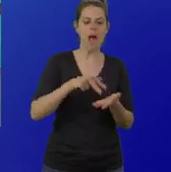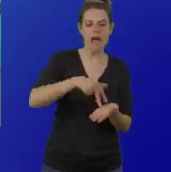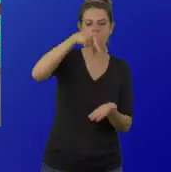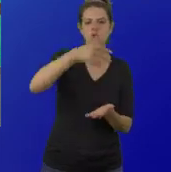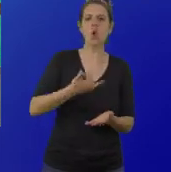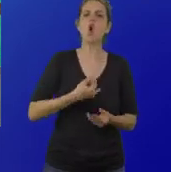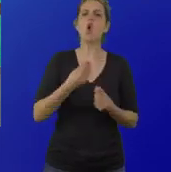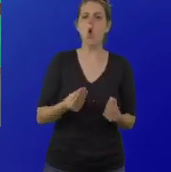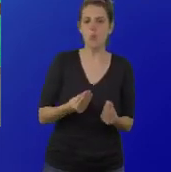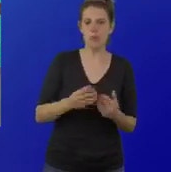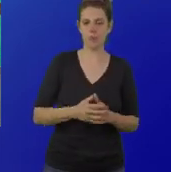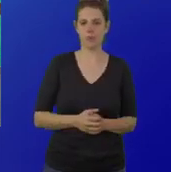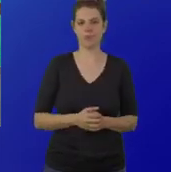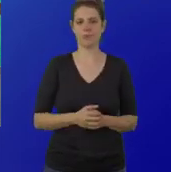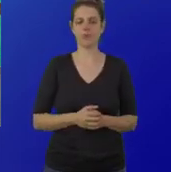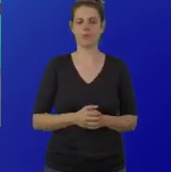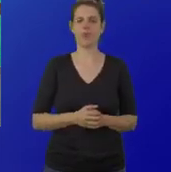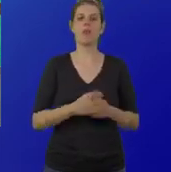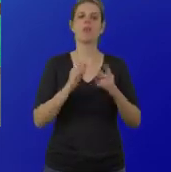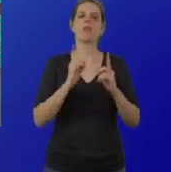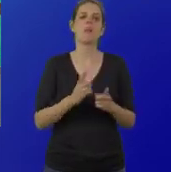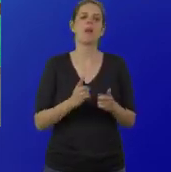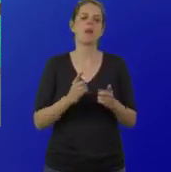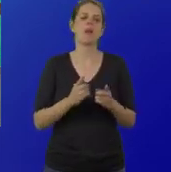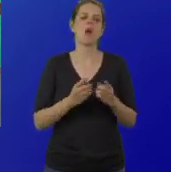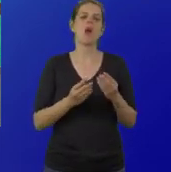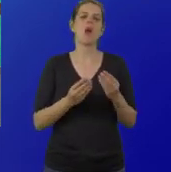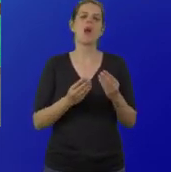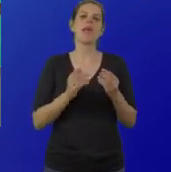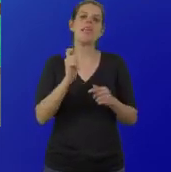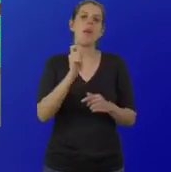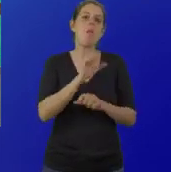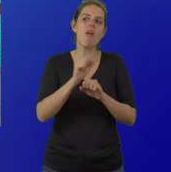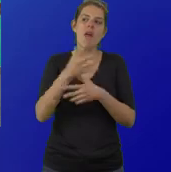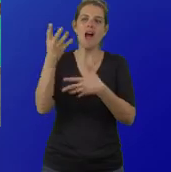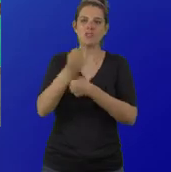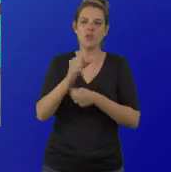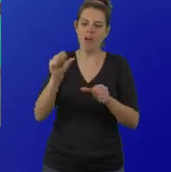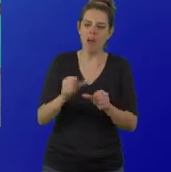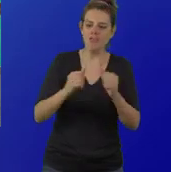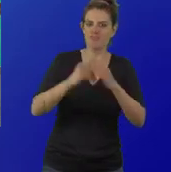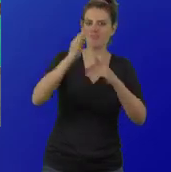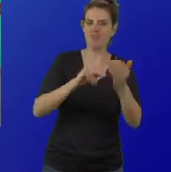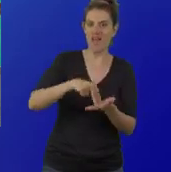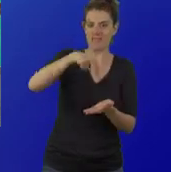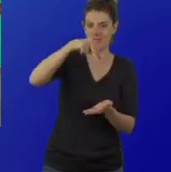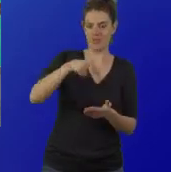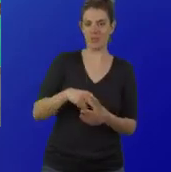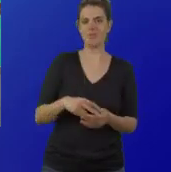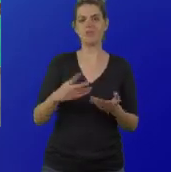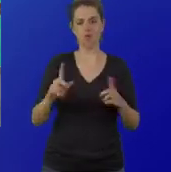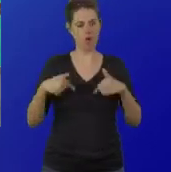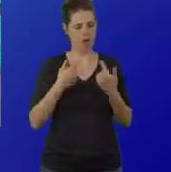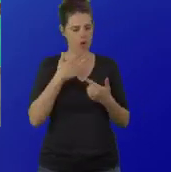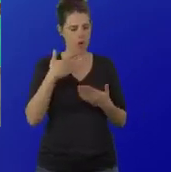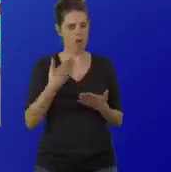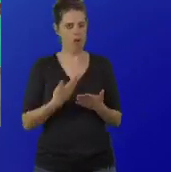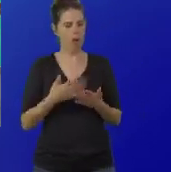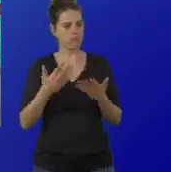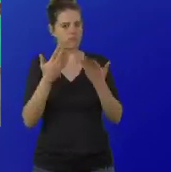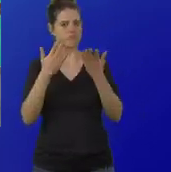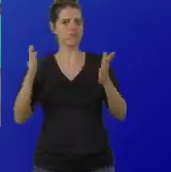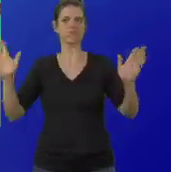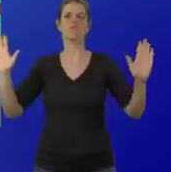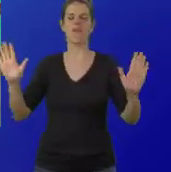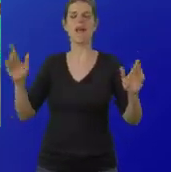ser ese ascensor que íbamos a diagramar y cómo podía ser, quién nos podía ayudar. Y ahí abrimos las puertas. Entonces